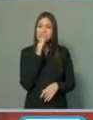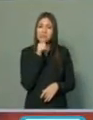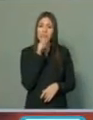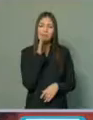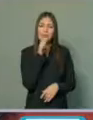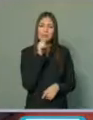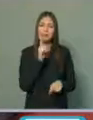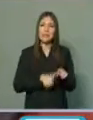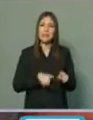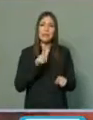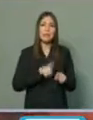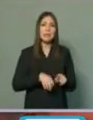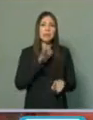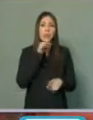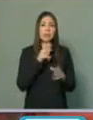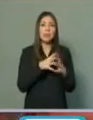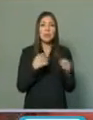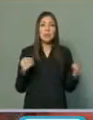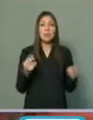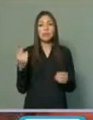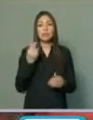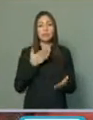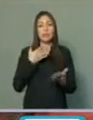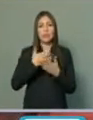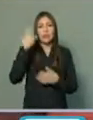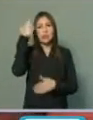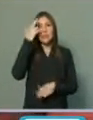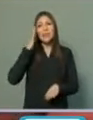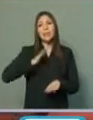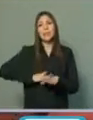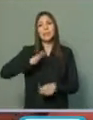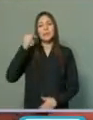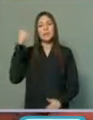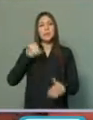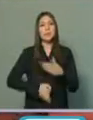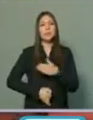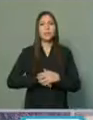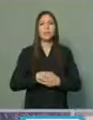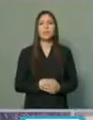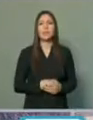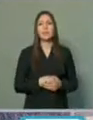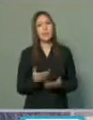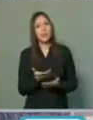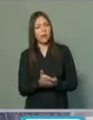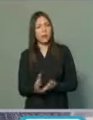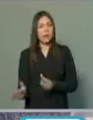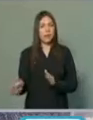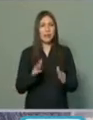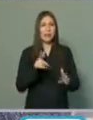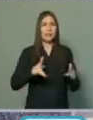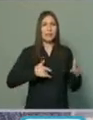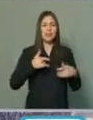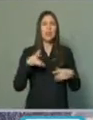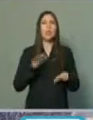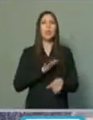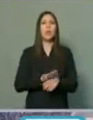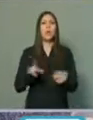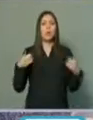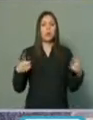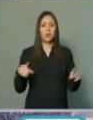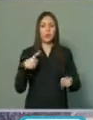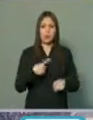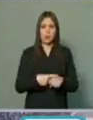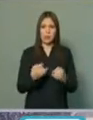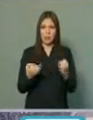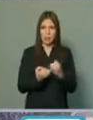el padecimiento no cede. Doc, y por ejemplo, aparte de los síntomas que puede traer la enfermedad, los dolores que puede traer la enfermedad,